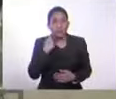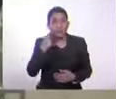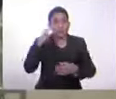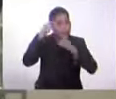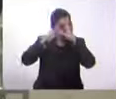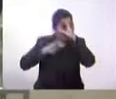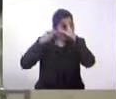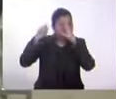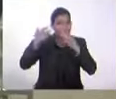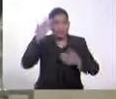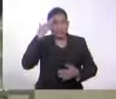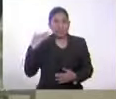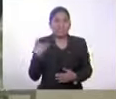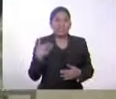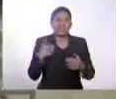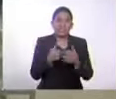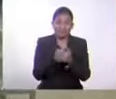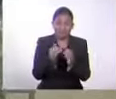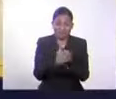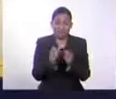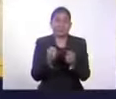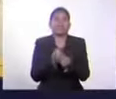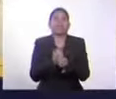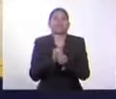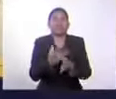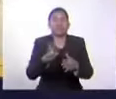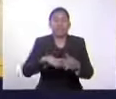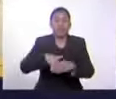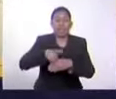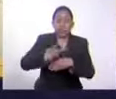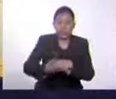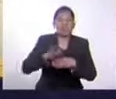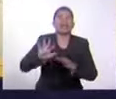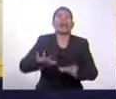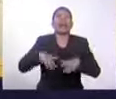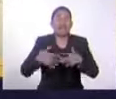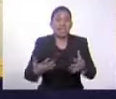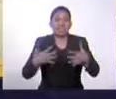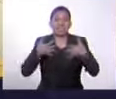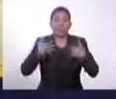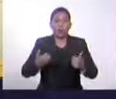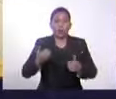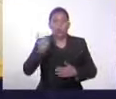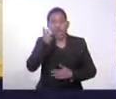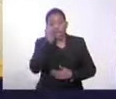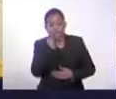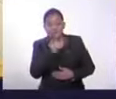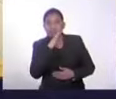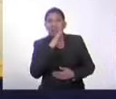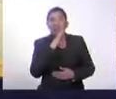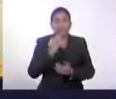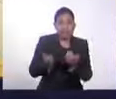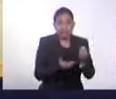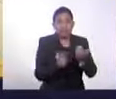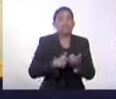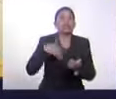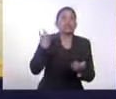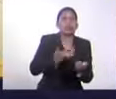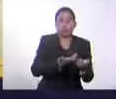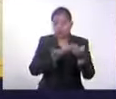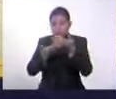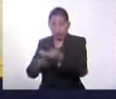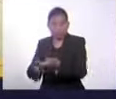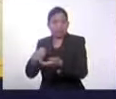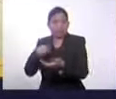Carmen tuvo consecuencias de salud. Es decir, se puso en riesgo la salud de Carmen y la de su bebé.